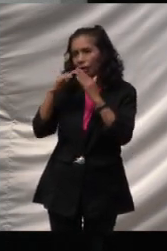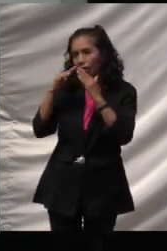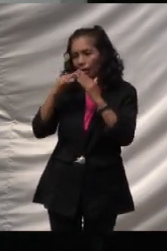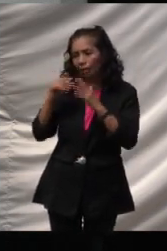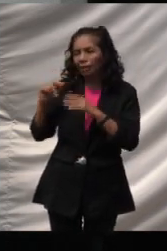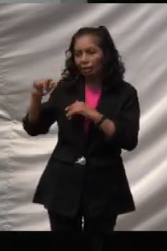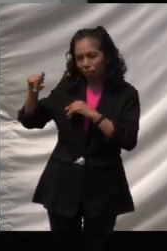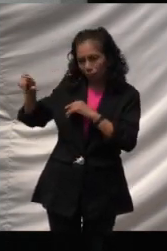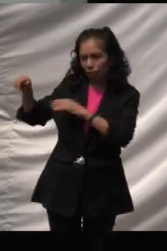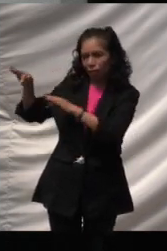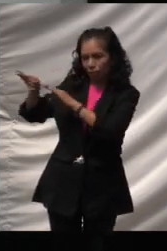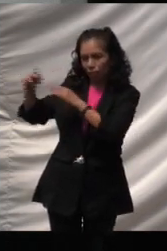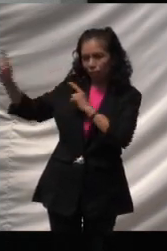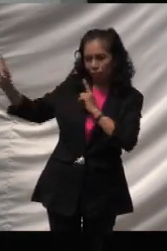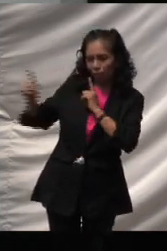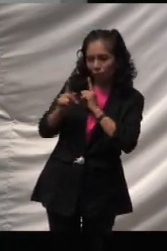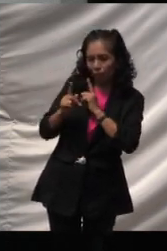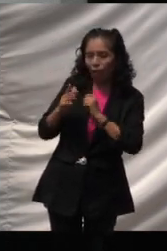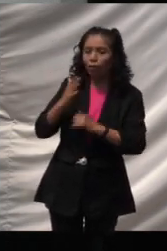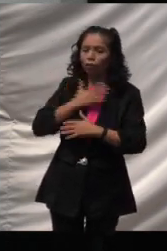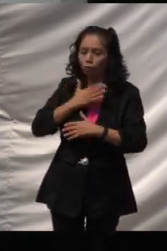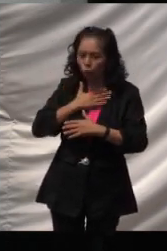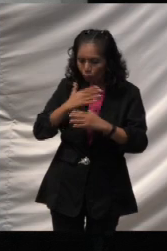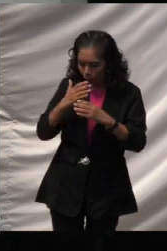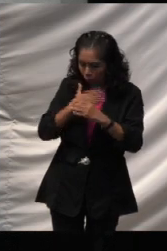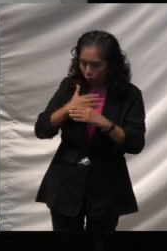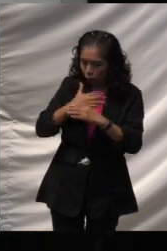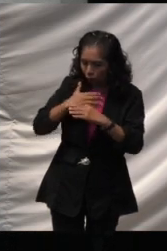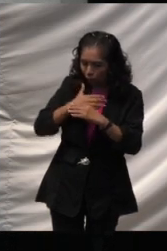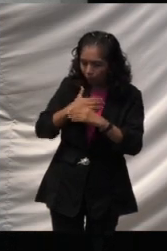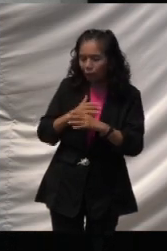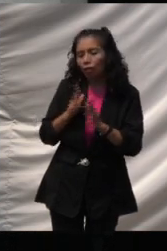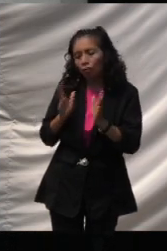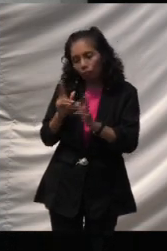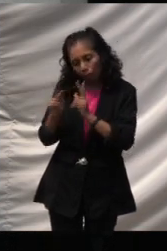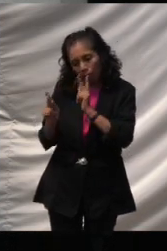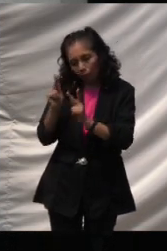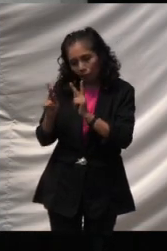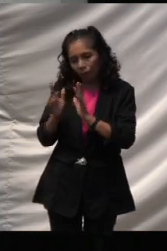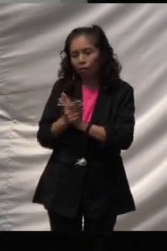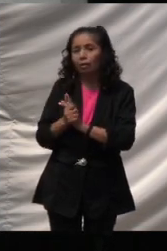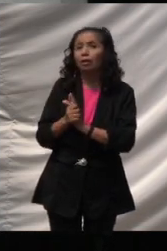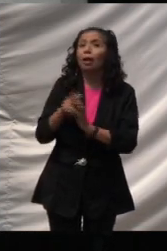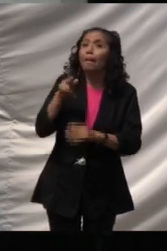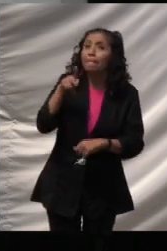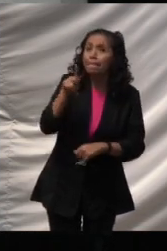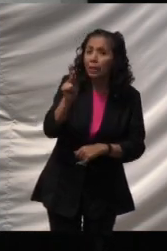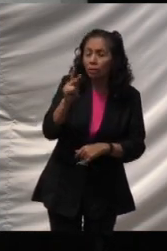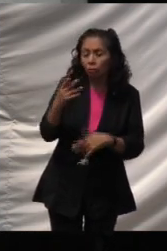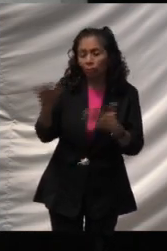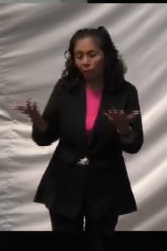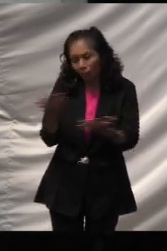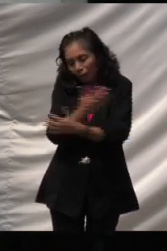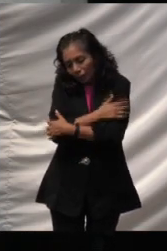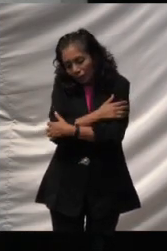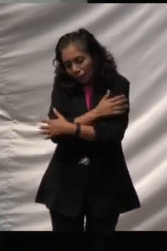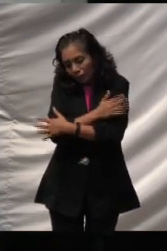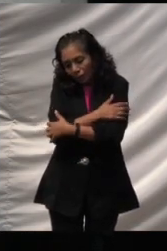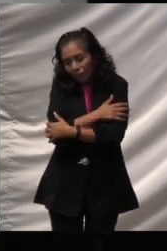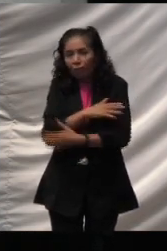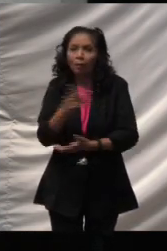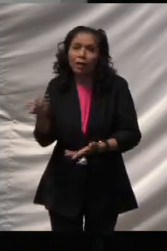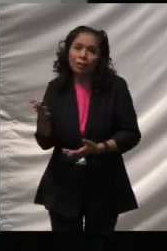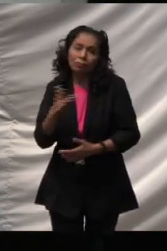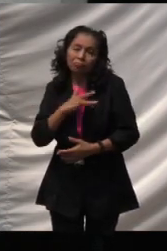del trabajo, le tendré listo su café favorito y le pediré hablar con ella. Pero sobre todo, la abrazaré mucho para que no se sienta